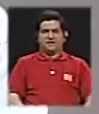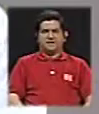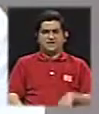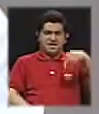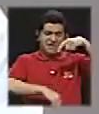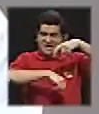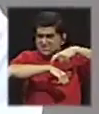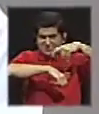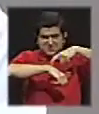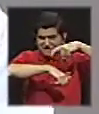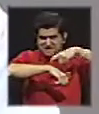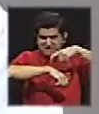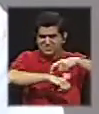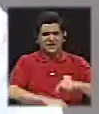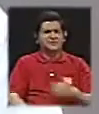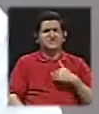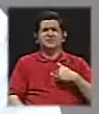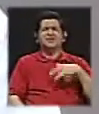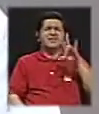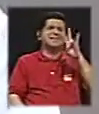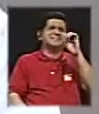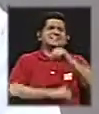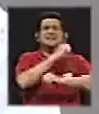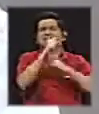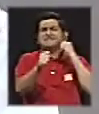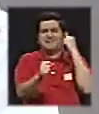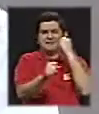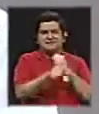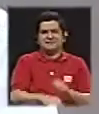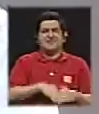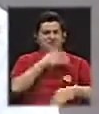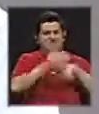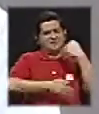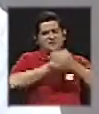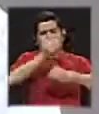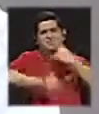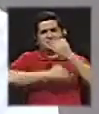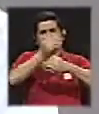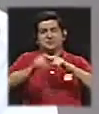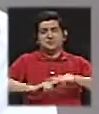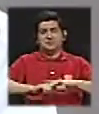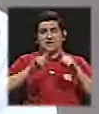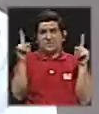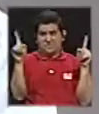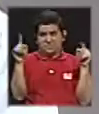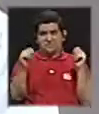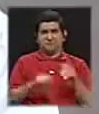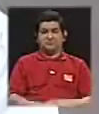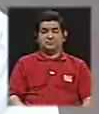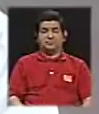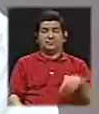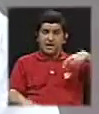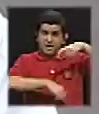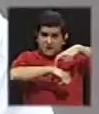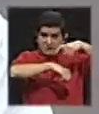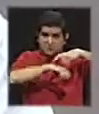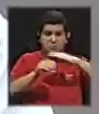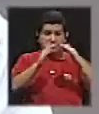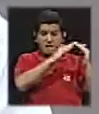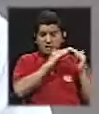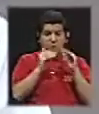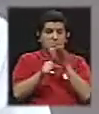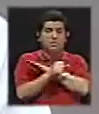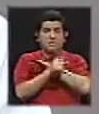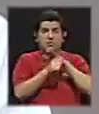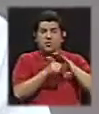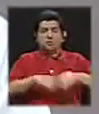en este momento, tiene más de 70 años el proceso, pero en este momento el pueblo está